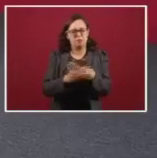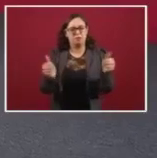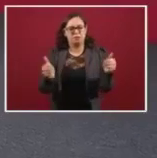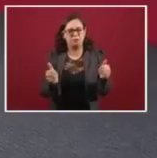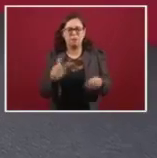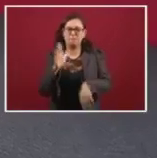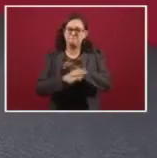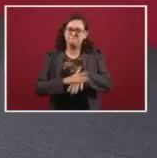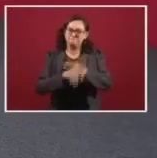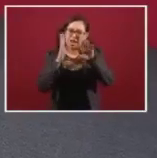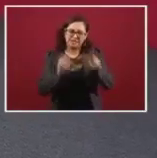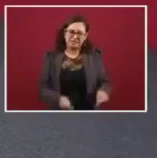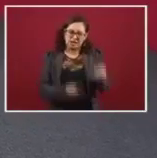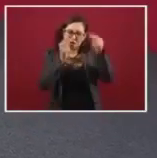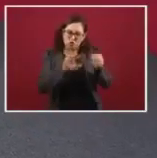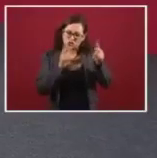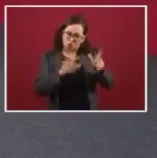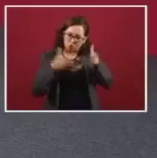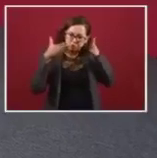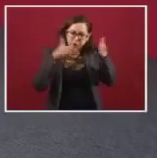y apostar al mercado